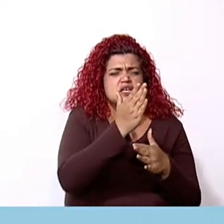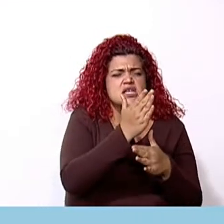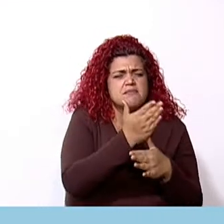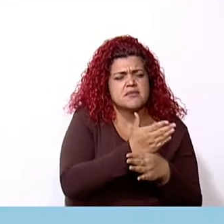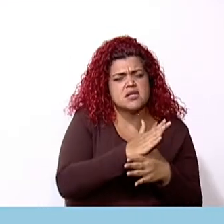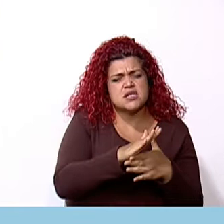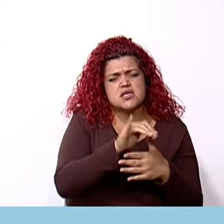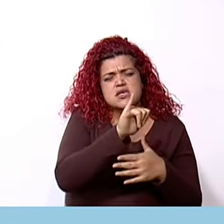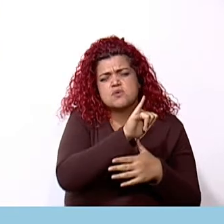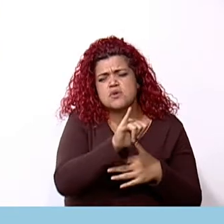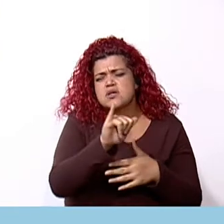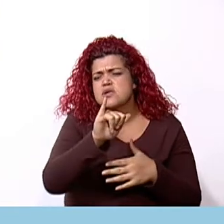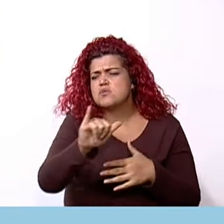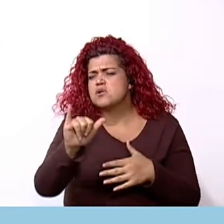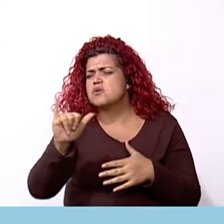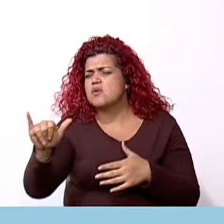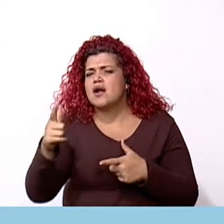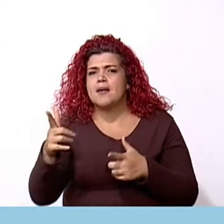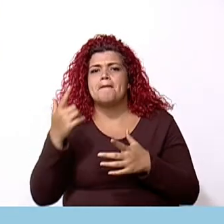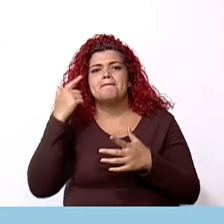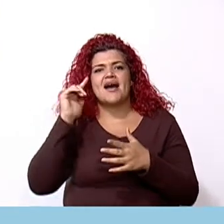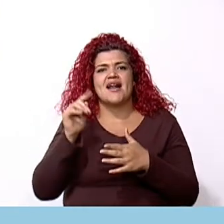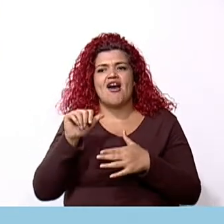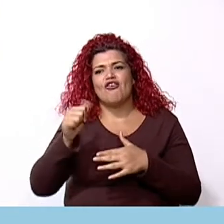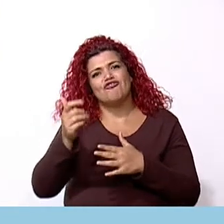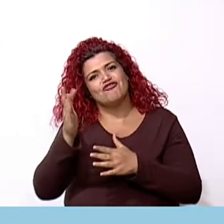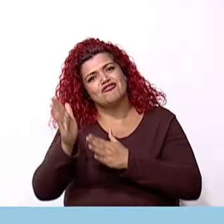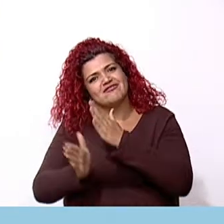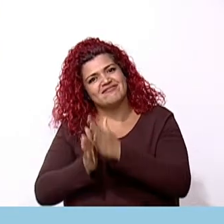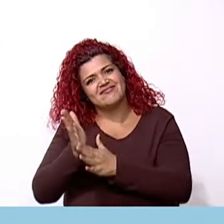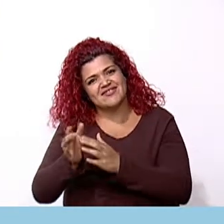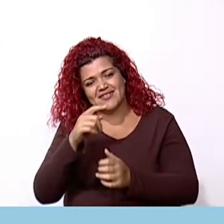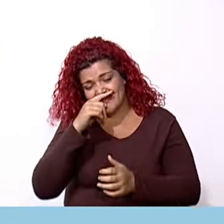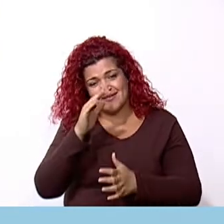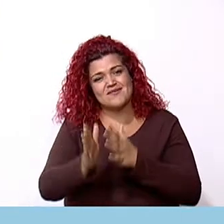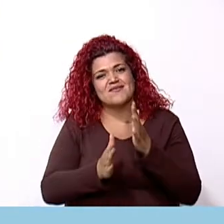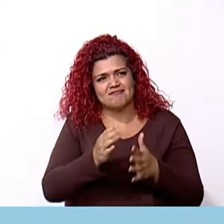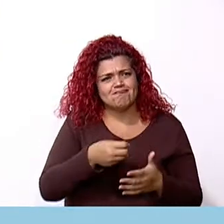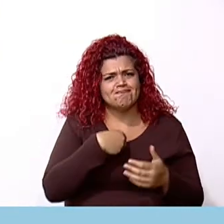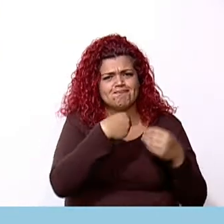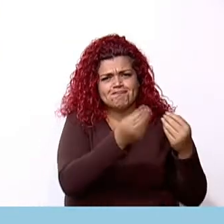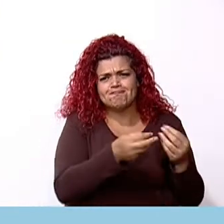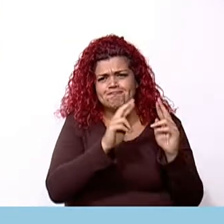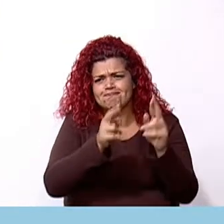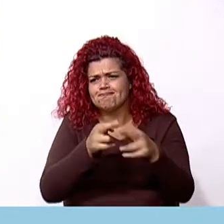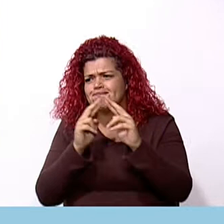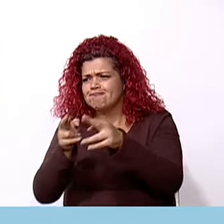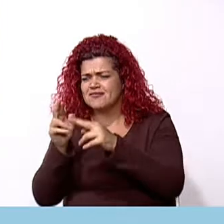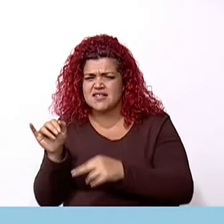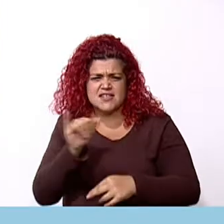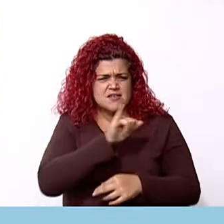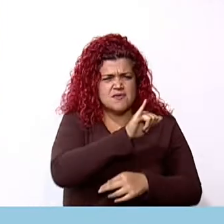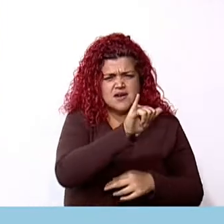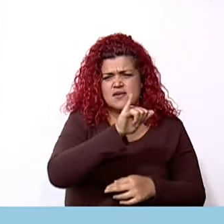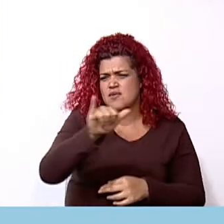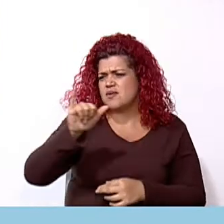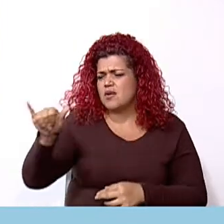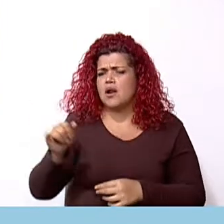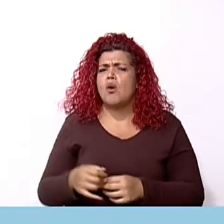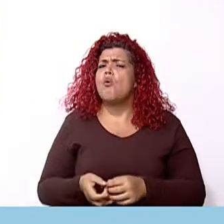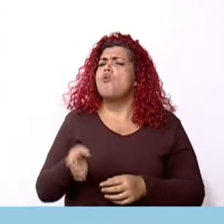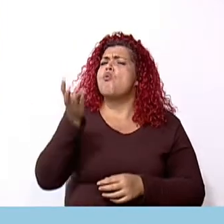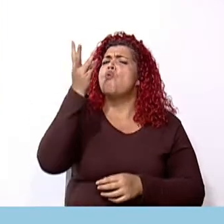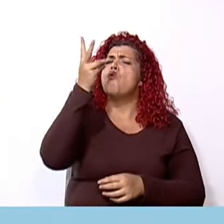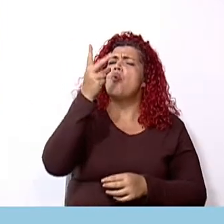5 hogares de cuido de niños y niñas. ¿Cuántos juguetes se repartieron